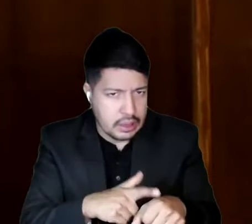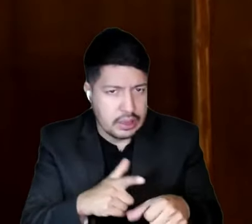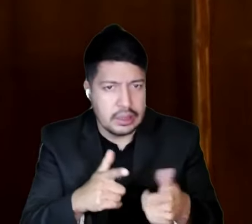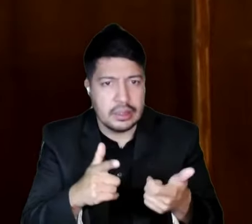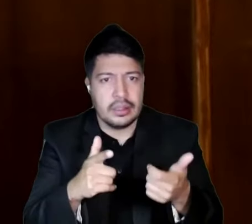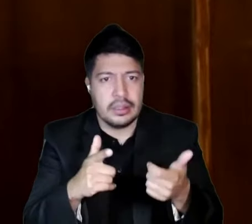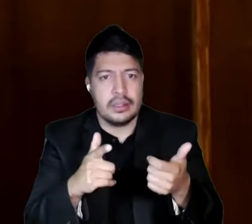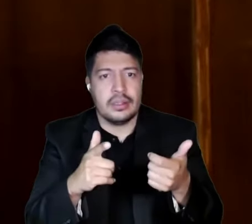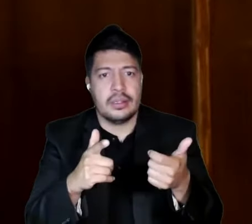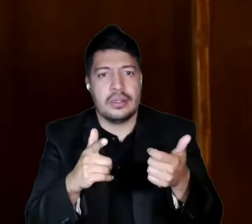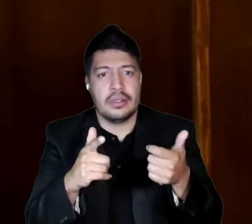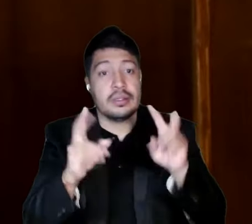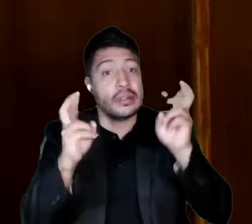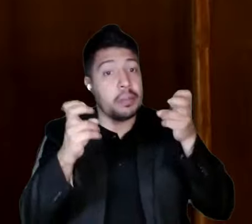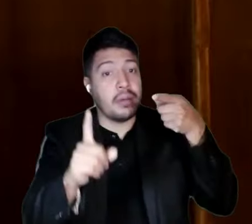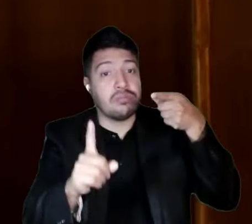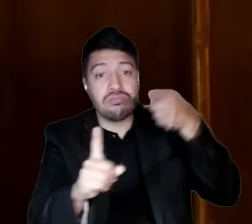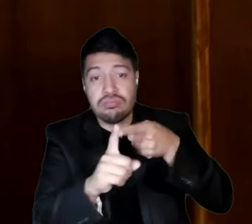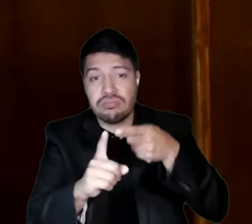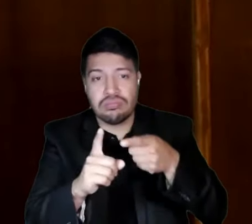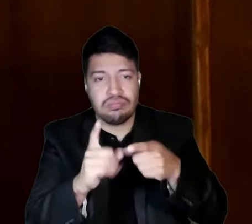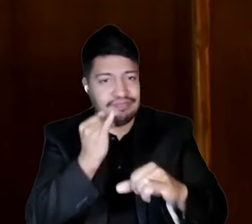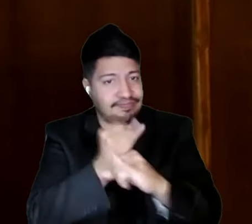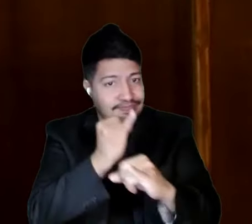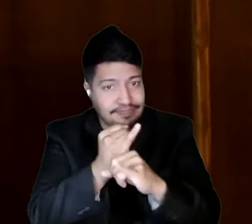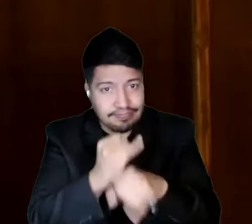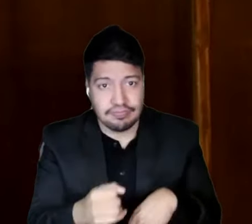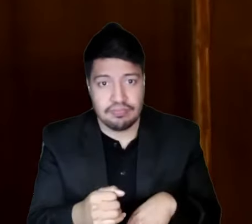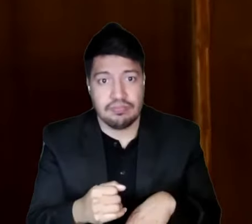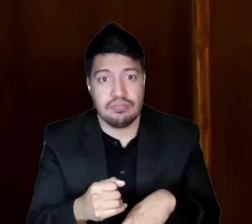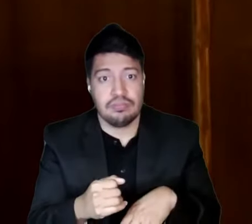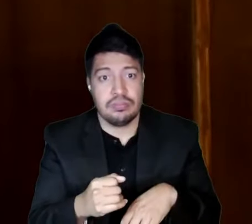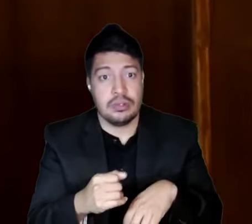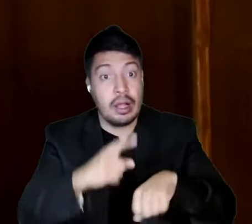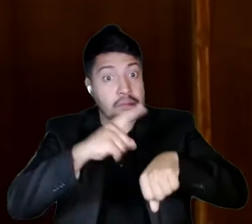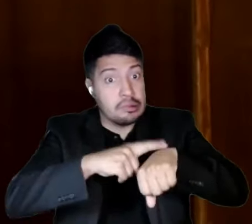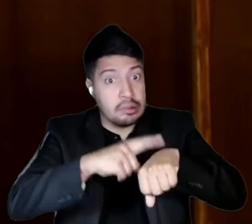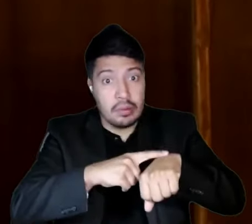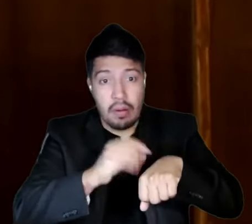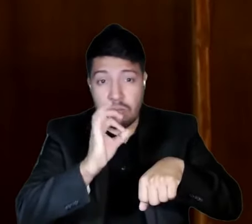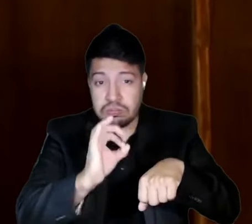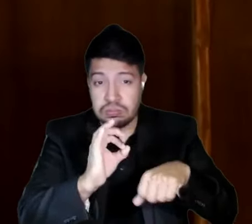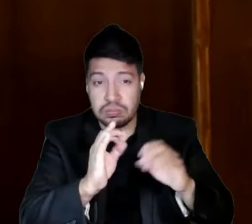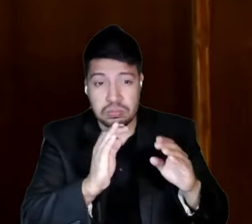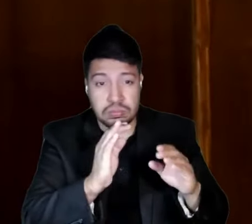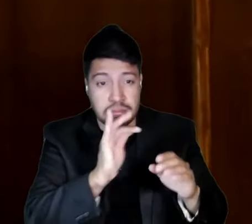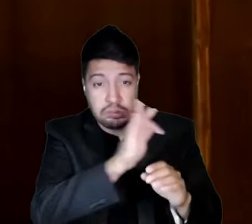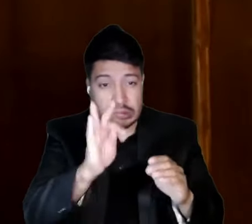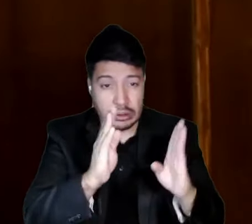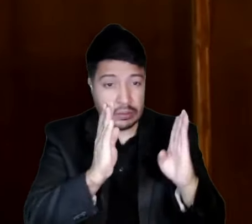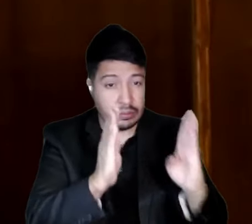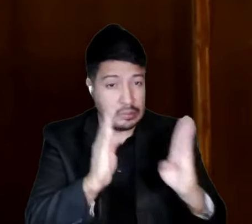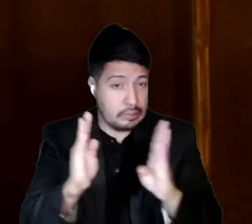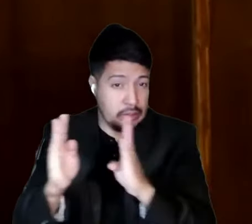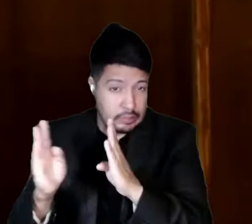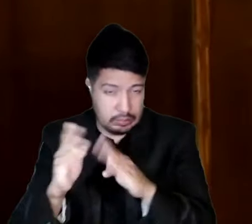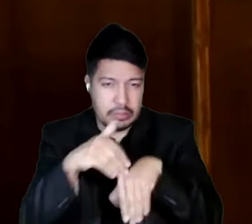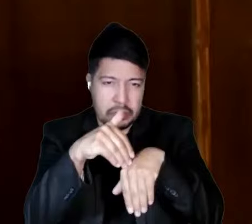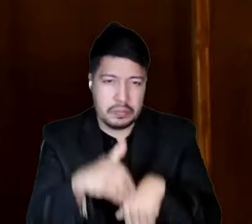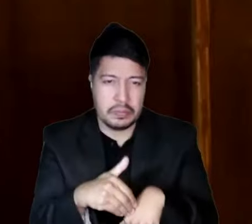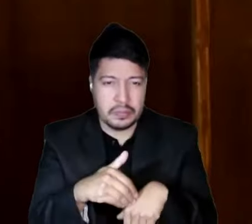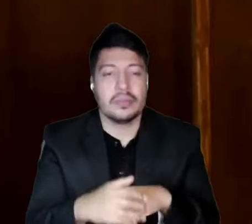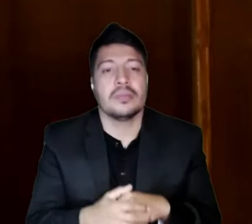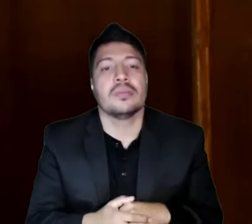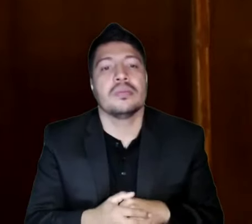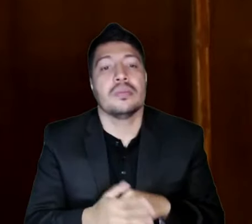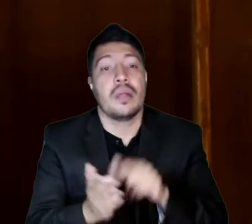digital y su ejecución atenderá a los plazos y condiciones que requiera su estrategia en términos de la